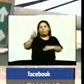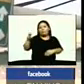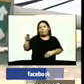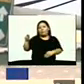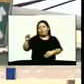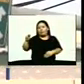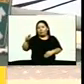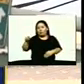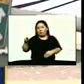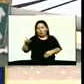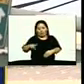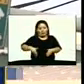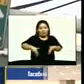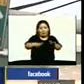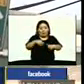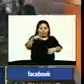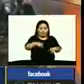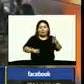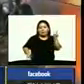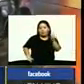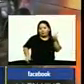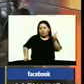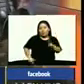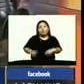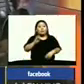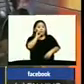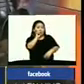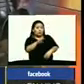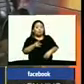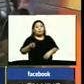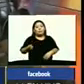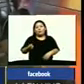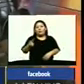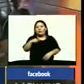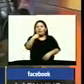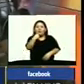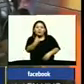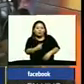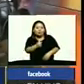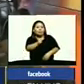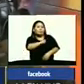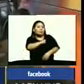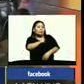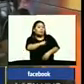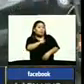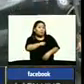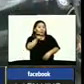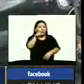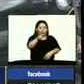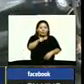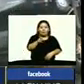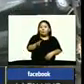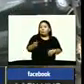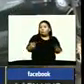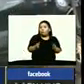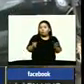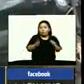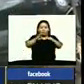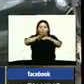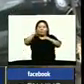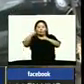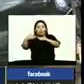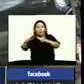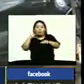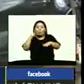y calle Amberes en San Salvador. Según la PNC, el presunto responsable del percance fue el conductor de un pícap, quien